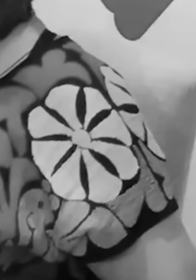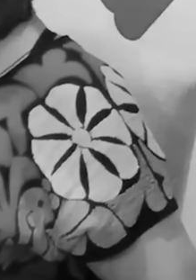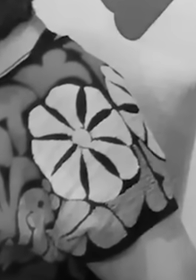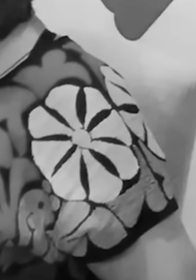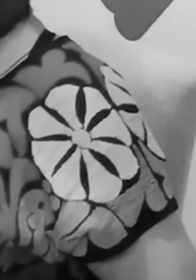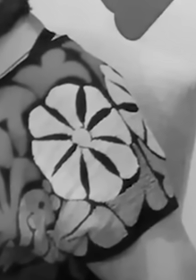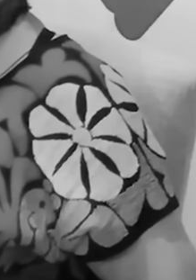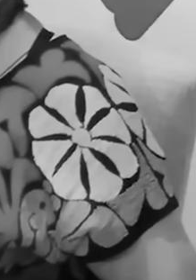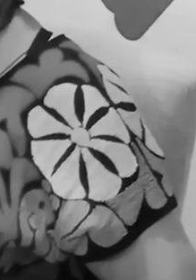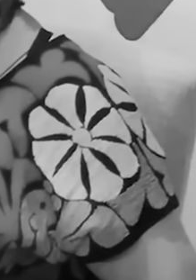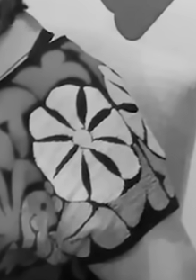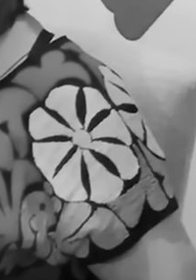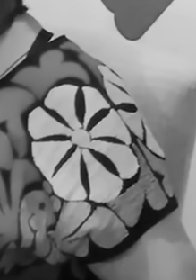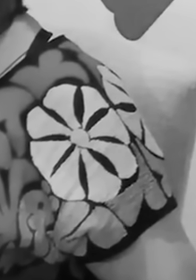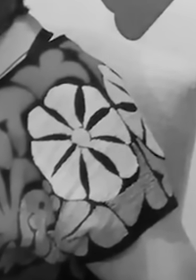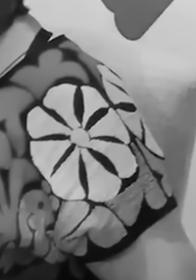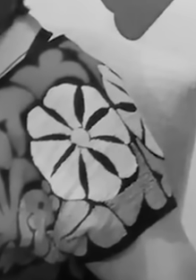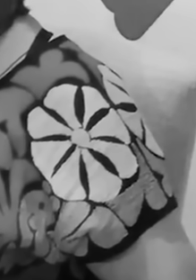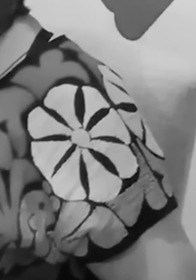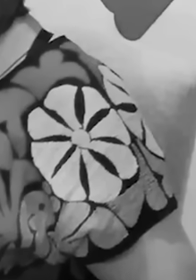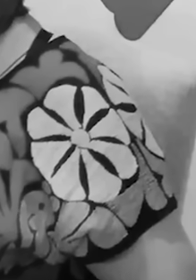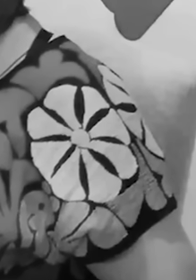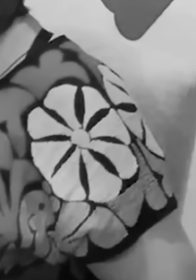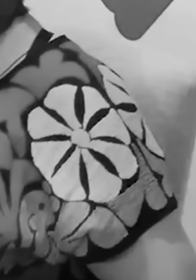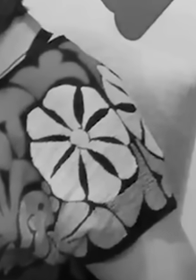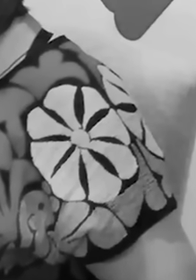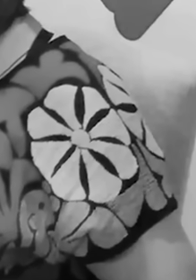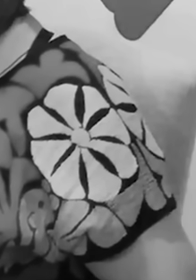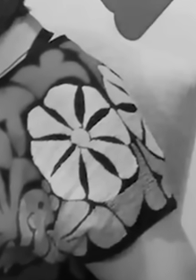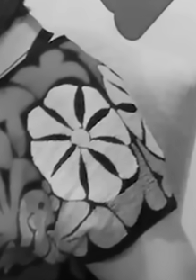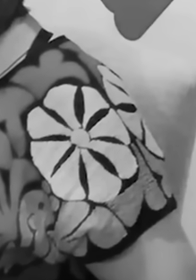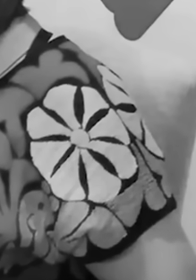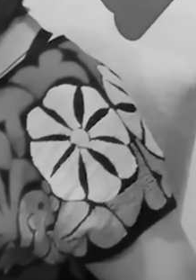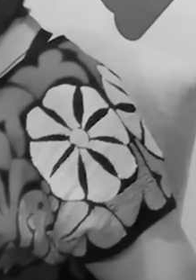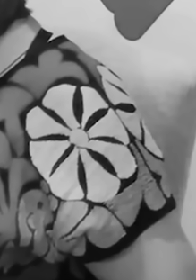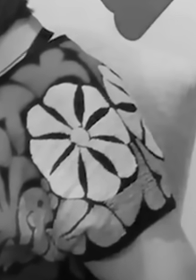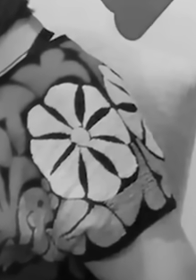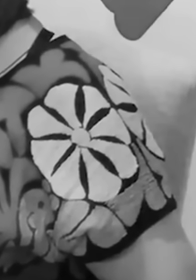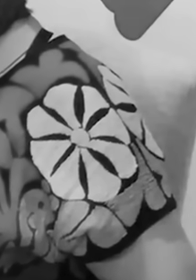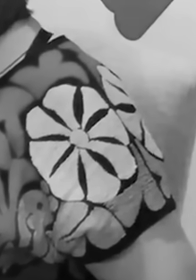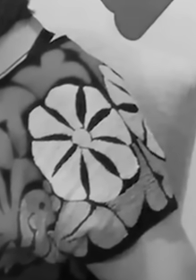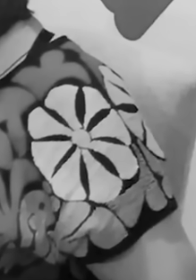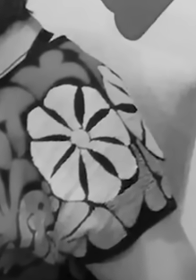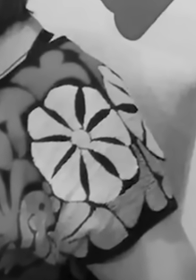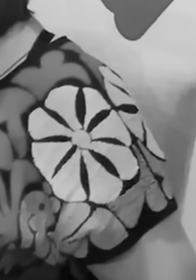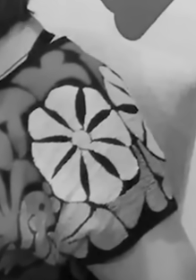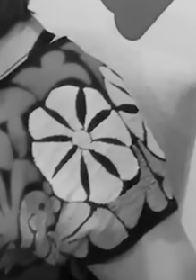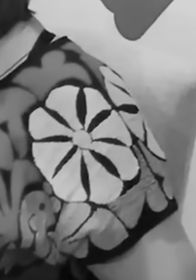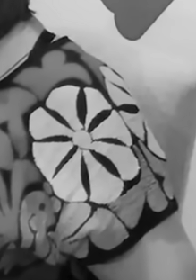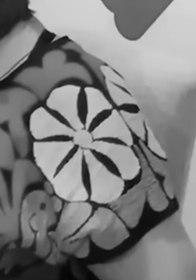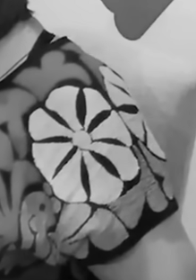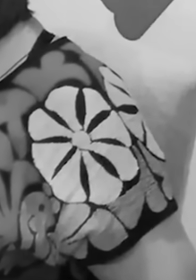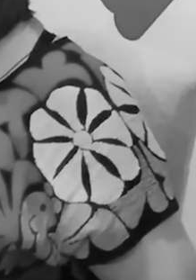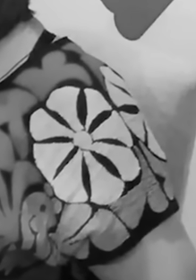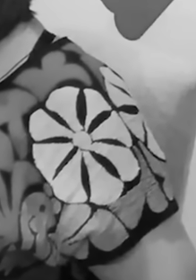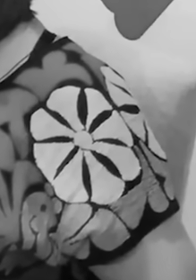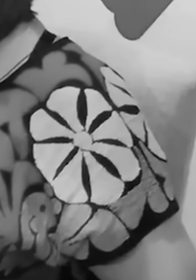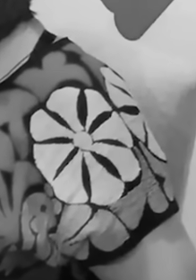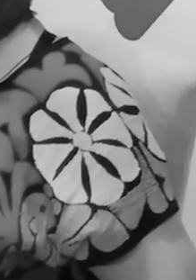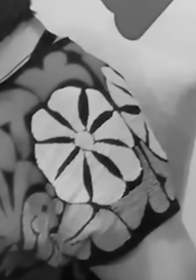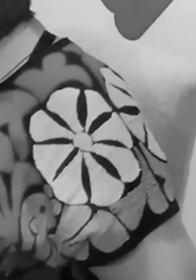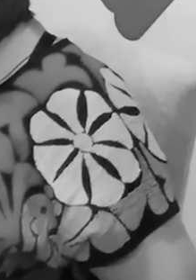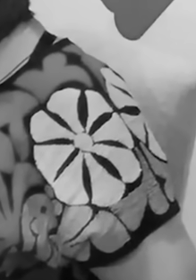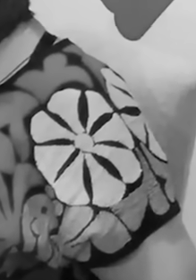revele, y en su momento mi equipo de comunicaciones entregará copia de la denuncia, pero es haber revelado información